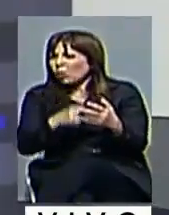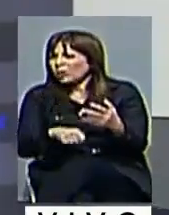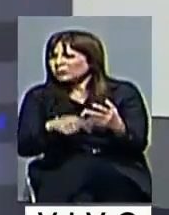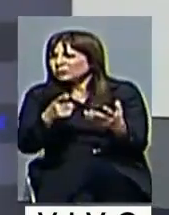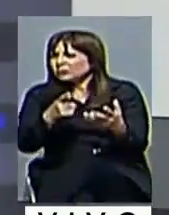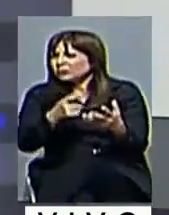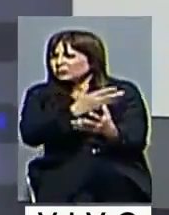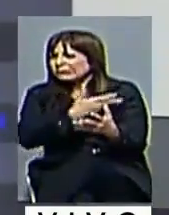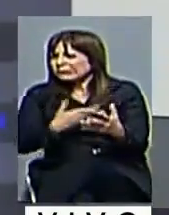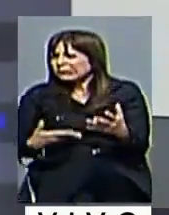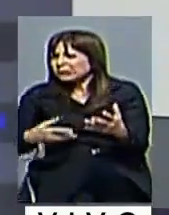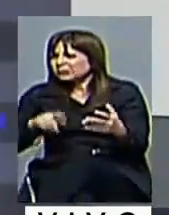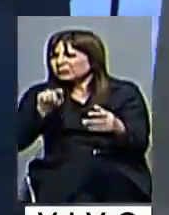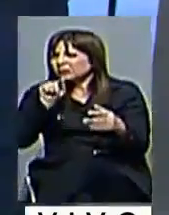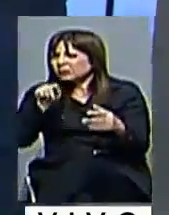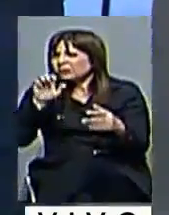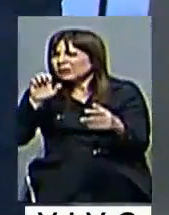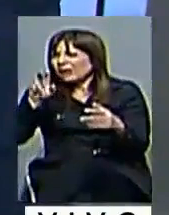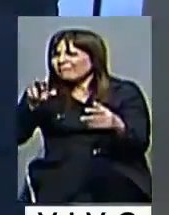de interés, qué...